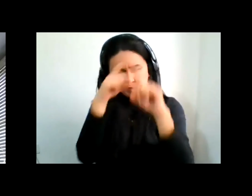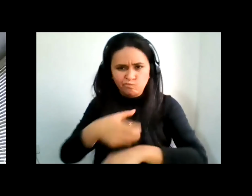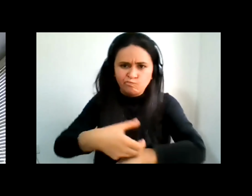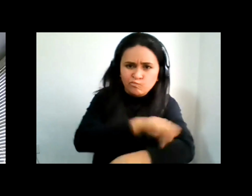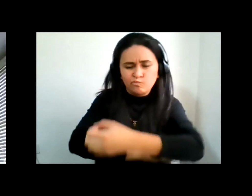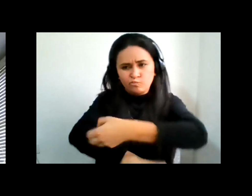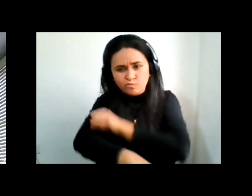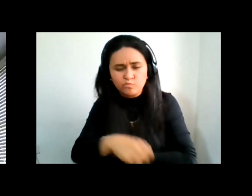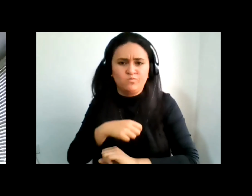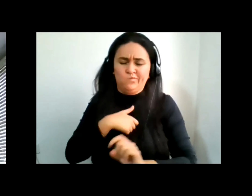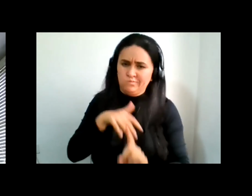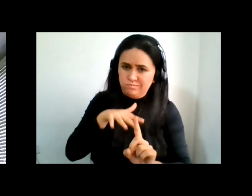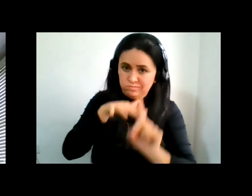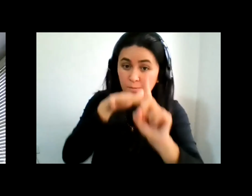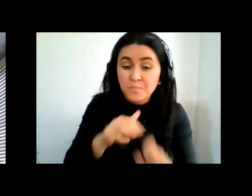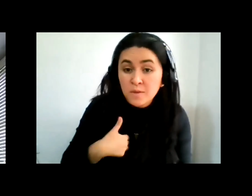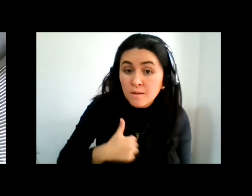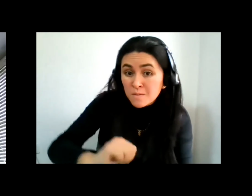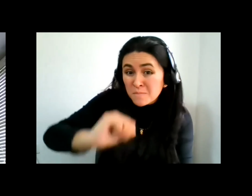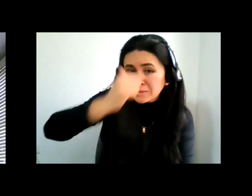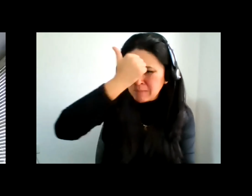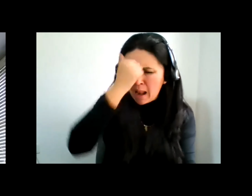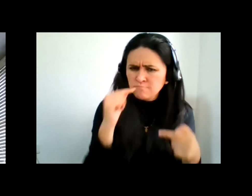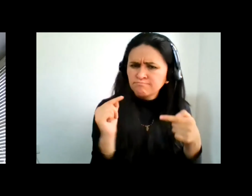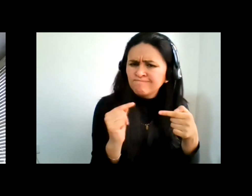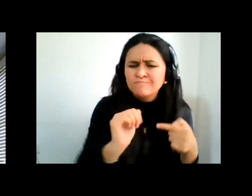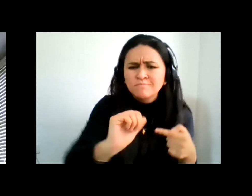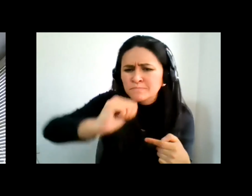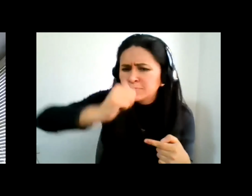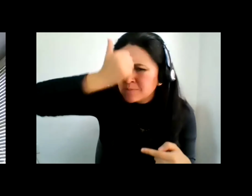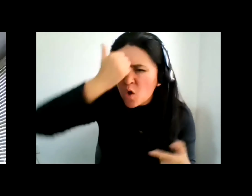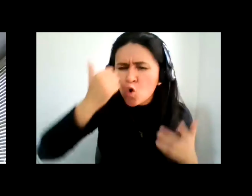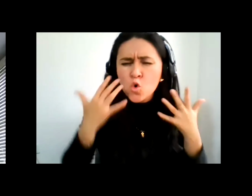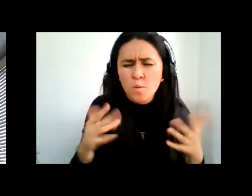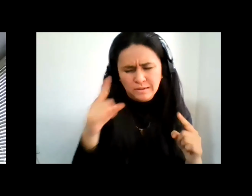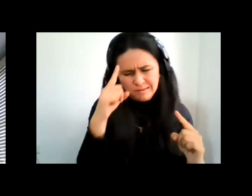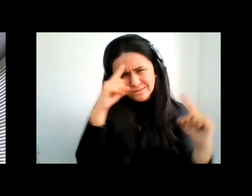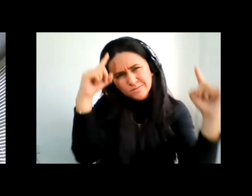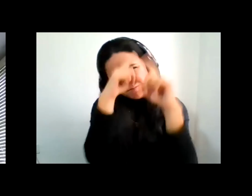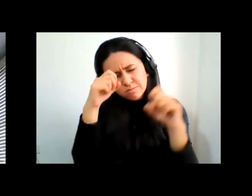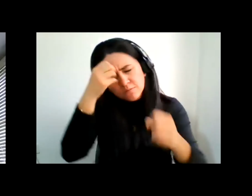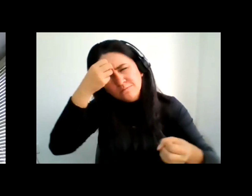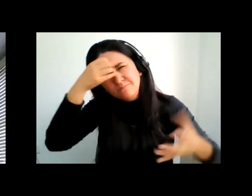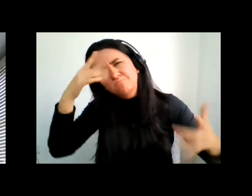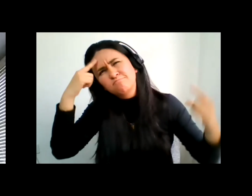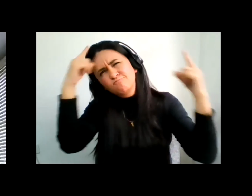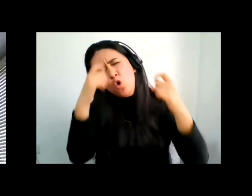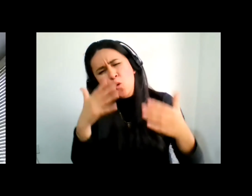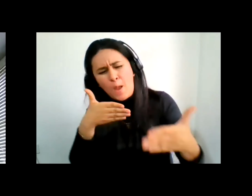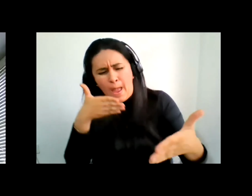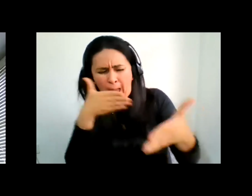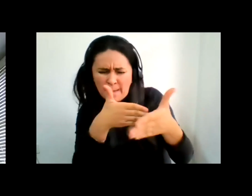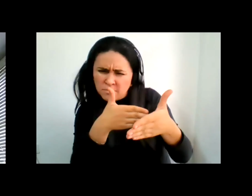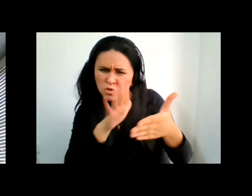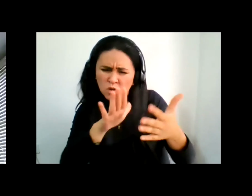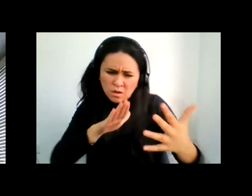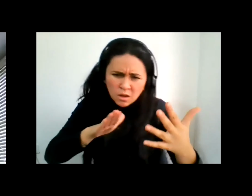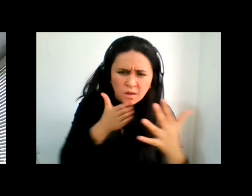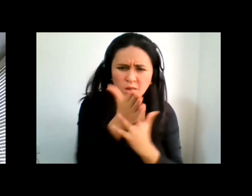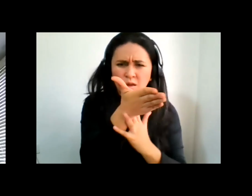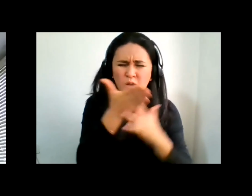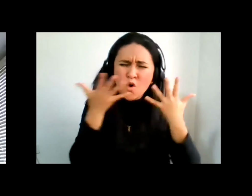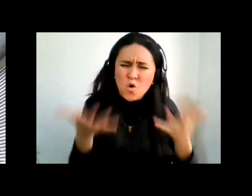Digamos, uno de los elementos fundamentales es cambiar la forma en que pensamos las barreras al acceso a los